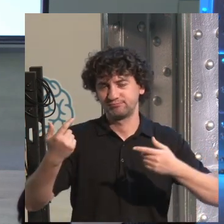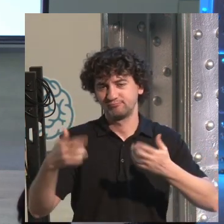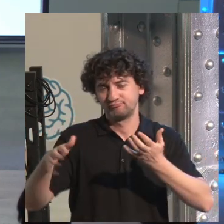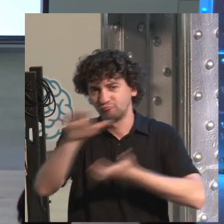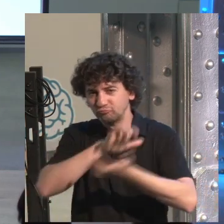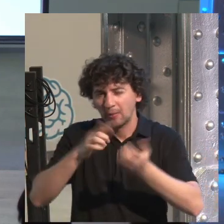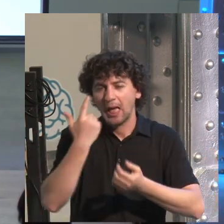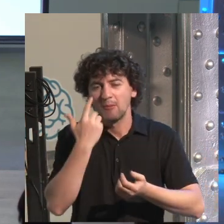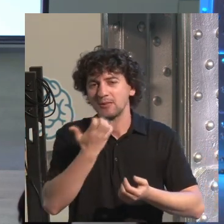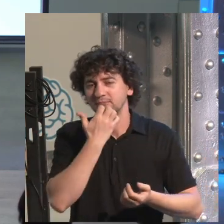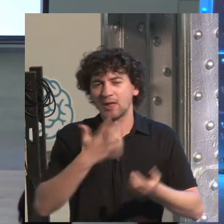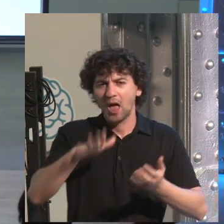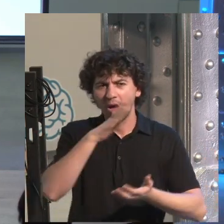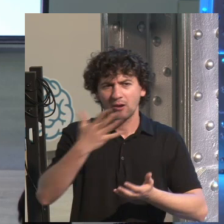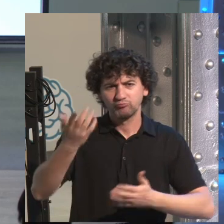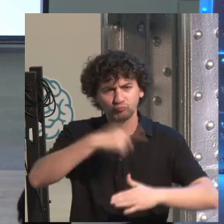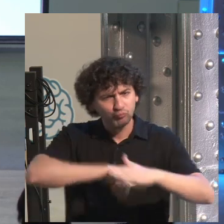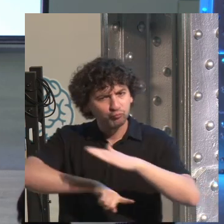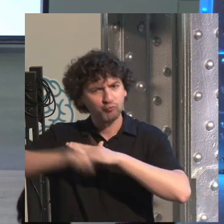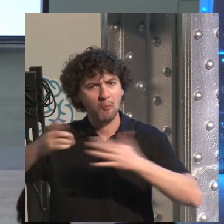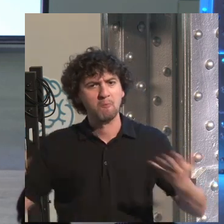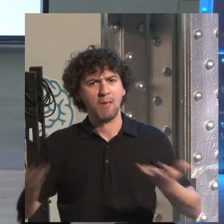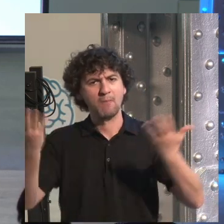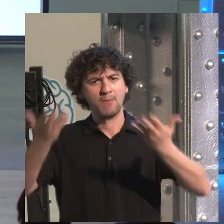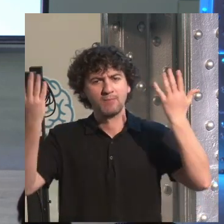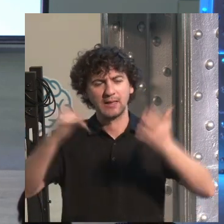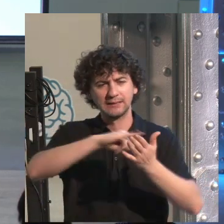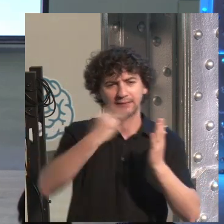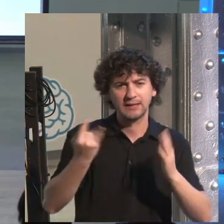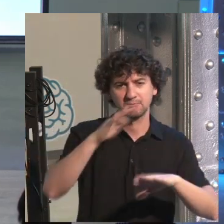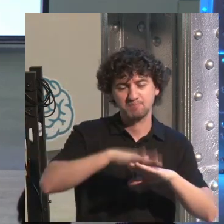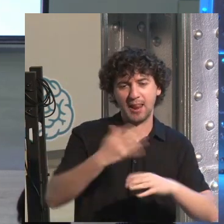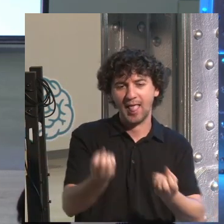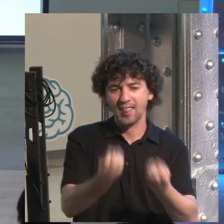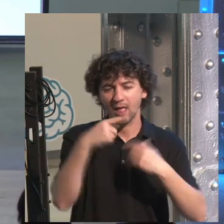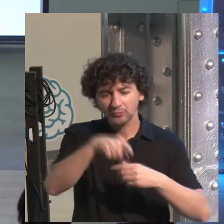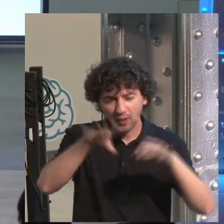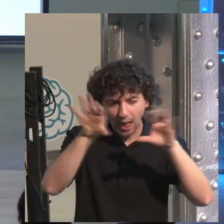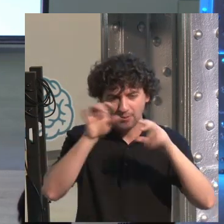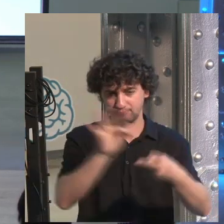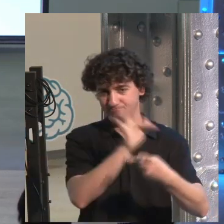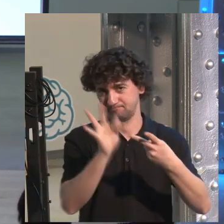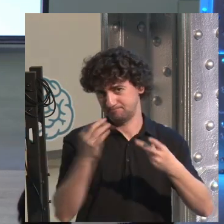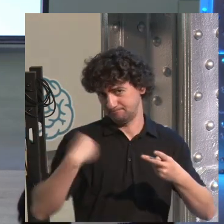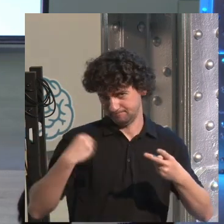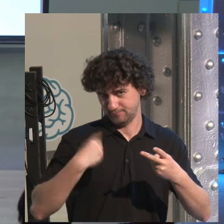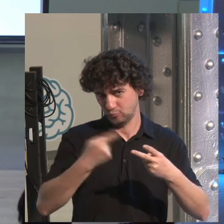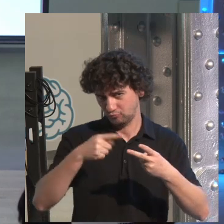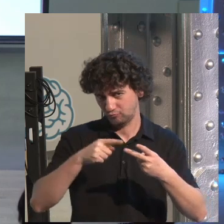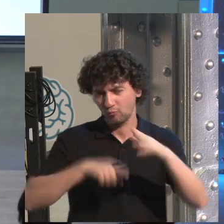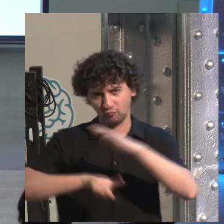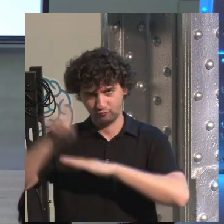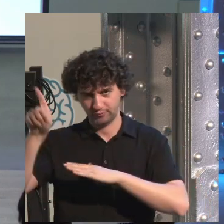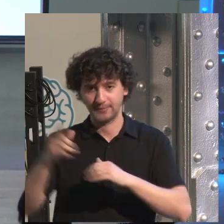en un auge extraordinario de las técnicas que aprenden a partir de datos. Si queremos